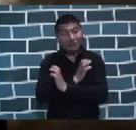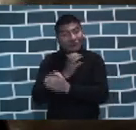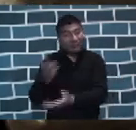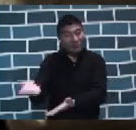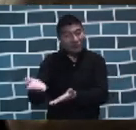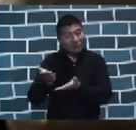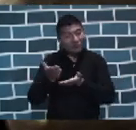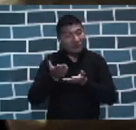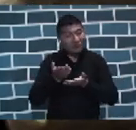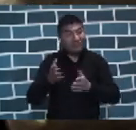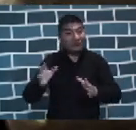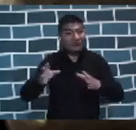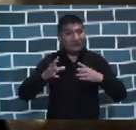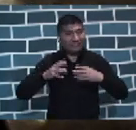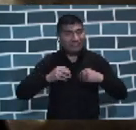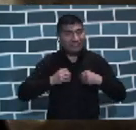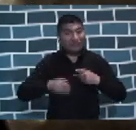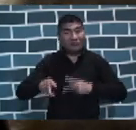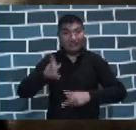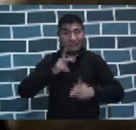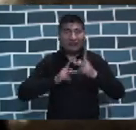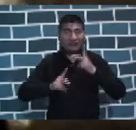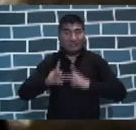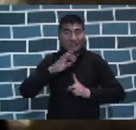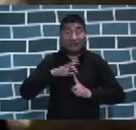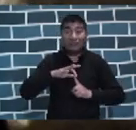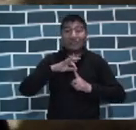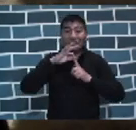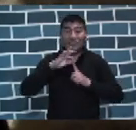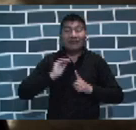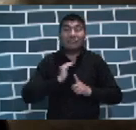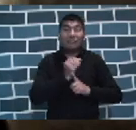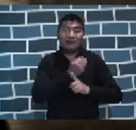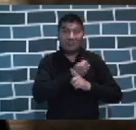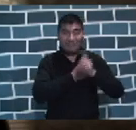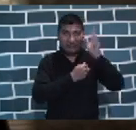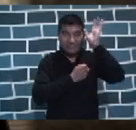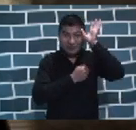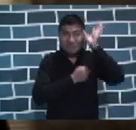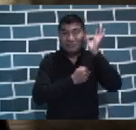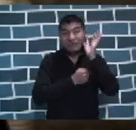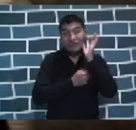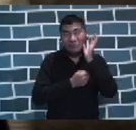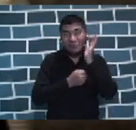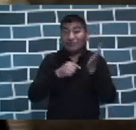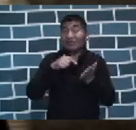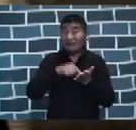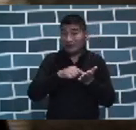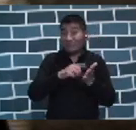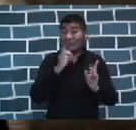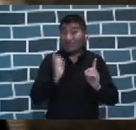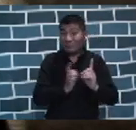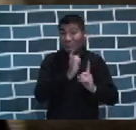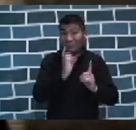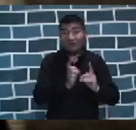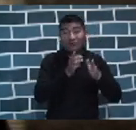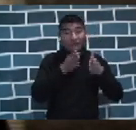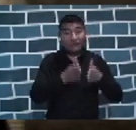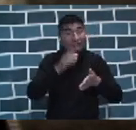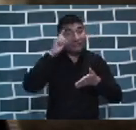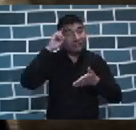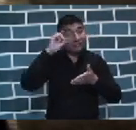hemos recibido de las personas especialmente de nuestros padres así el discípulo creyente